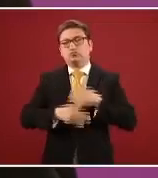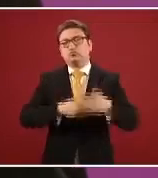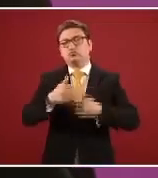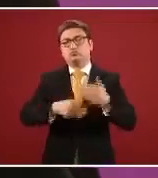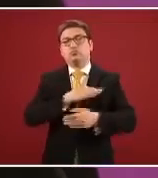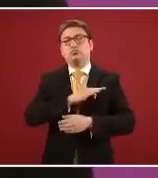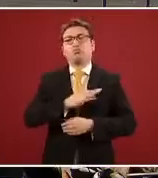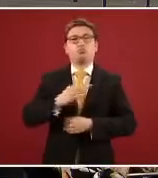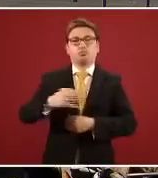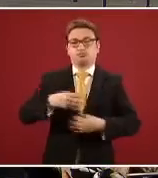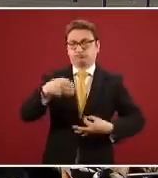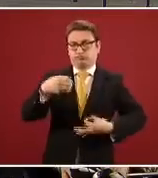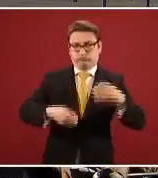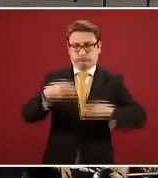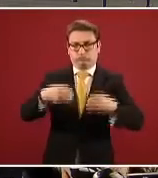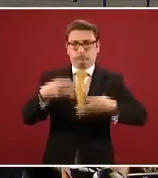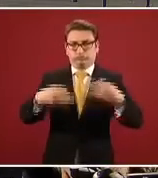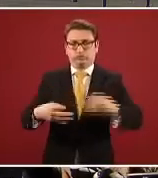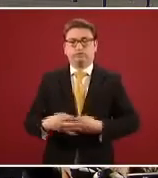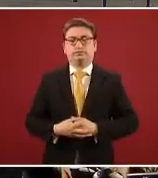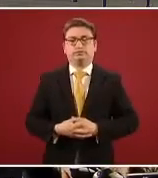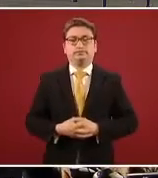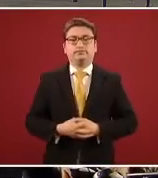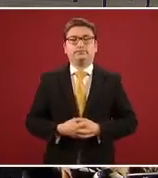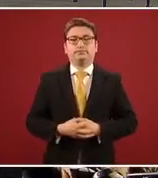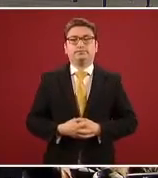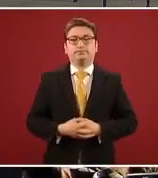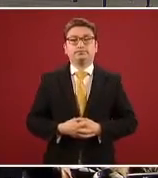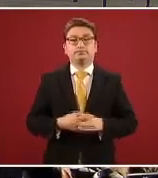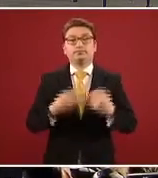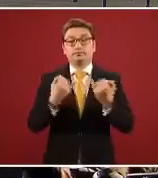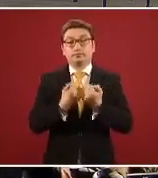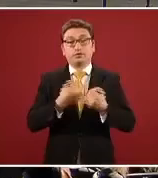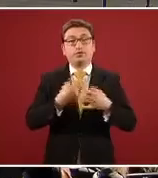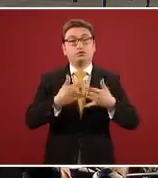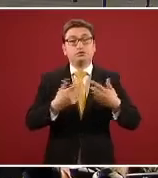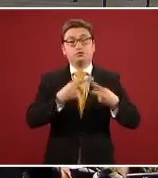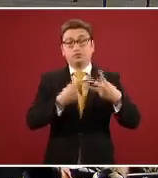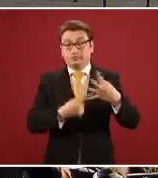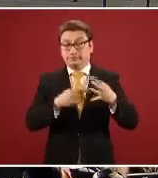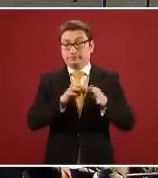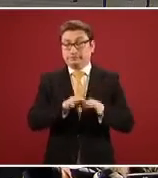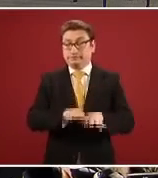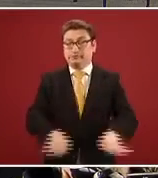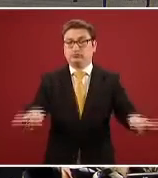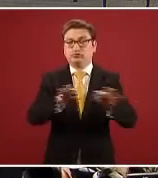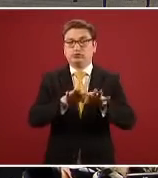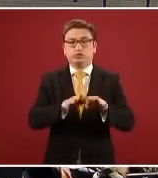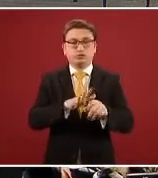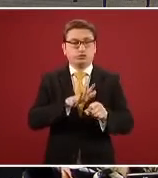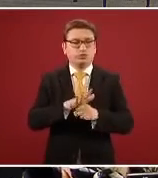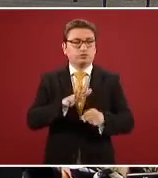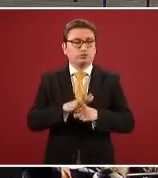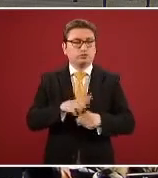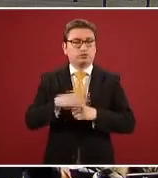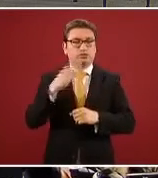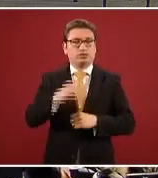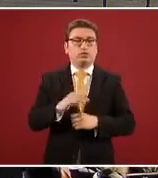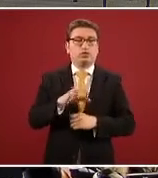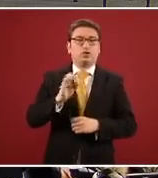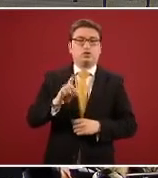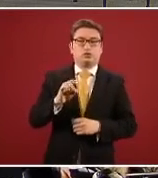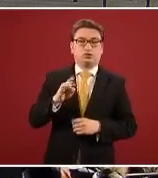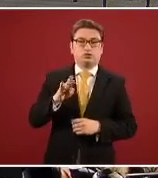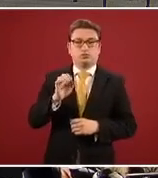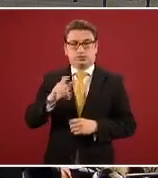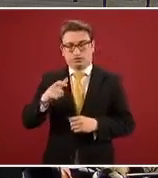los órganos jurisdiccionales. Adelante. Casos relevantes, adelante por favor. Está vinculado el caso de Odebrecht, un